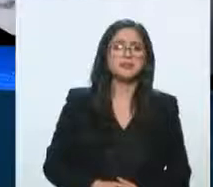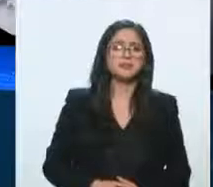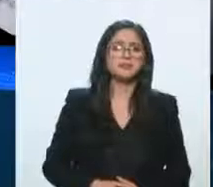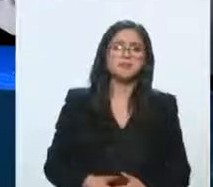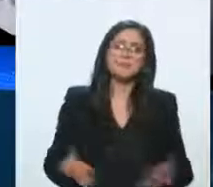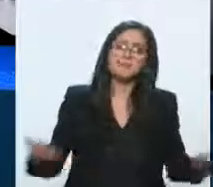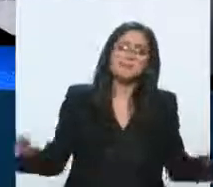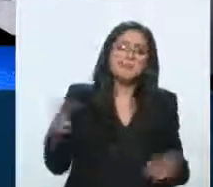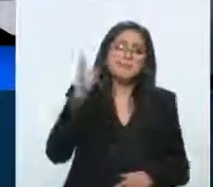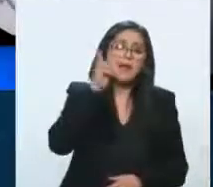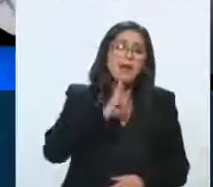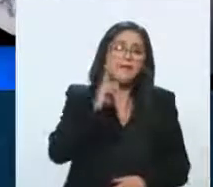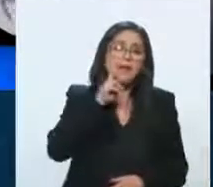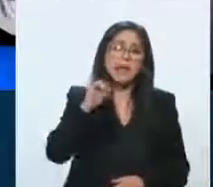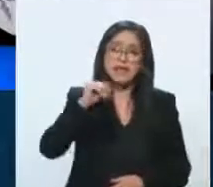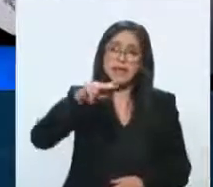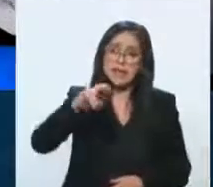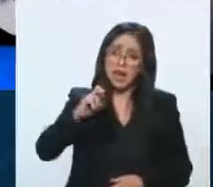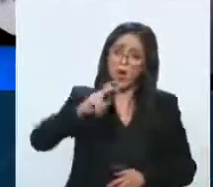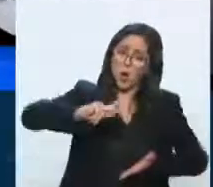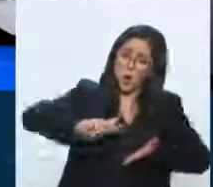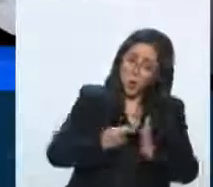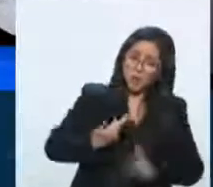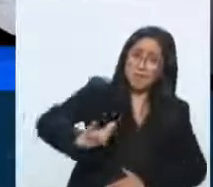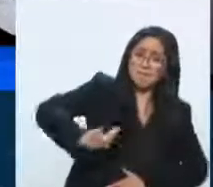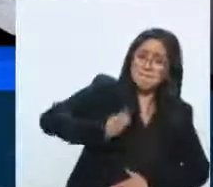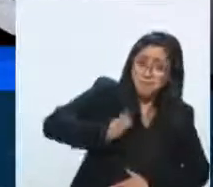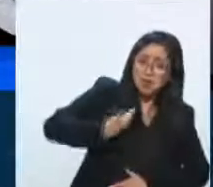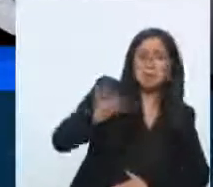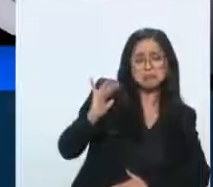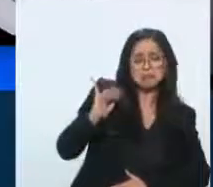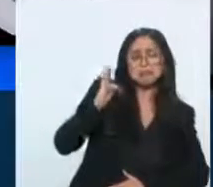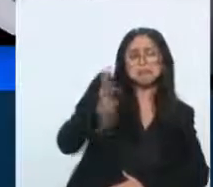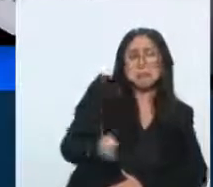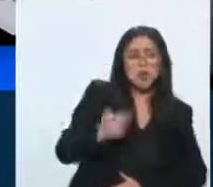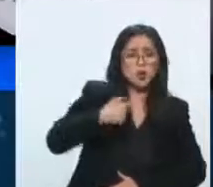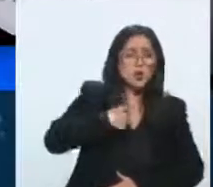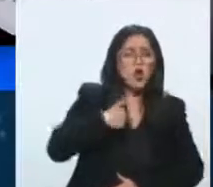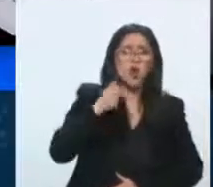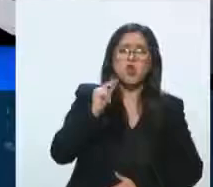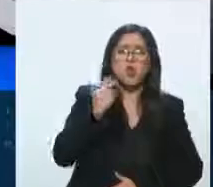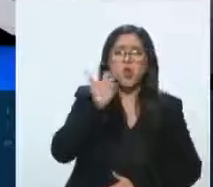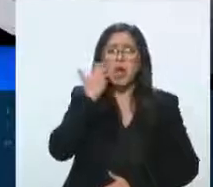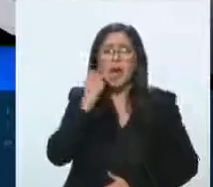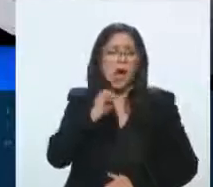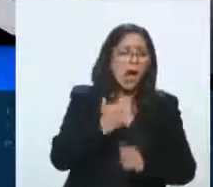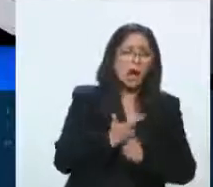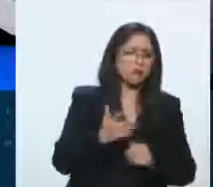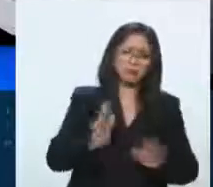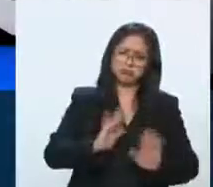de si nos convoque el INE. Yo creo que nosotros no tenemos ningún impedimento. De hecho, pues estamos